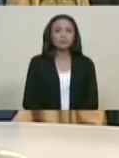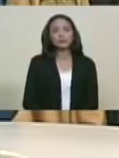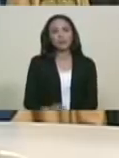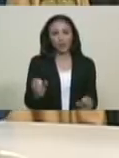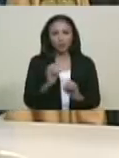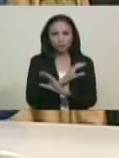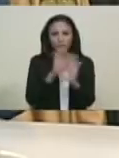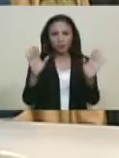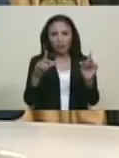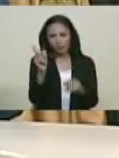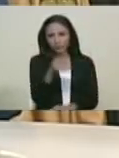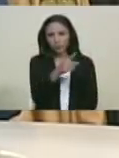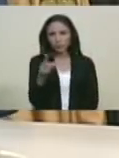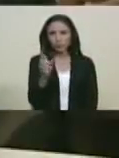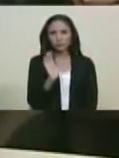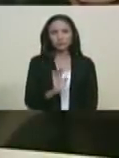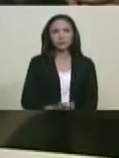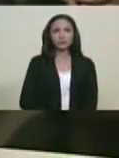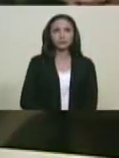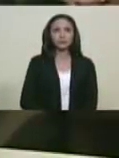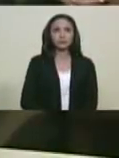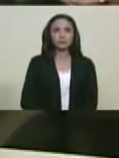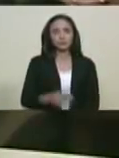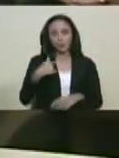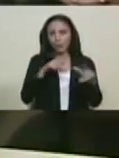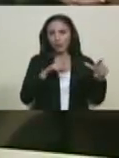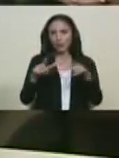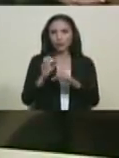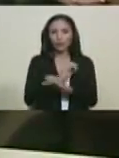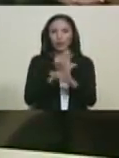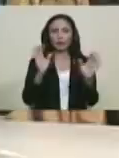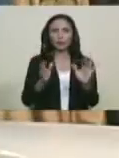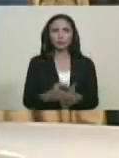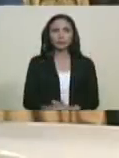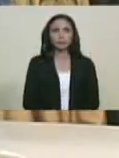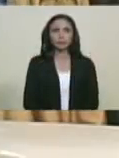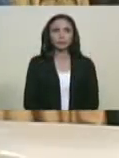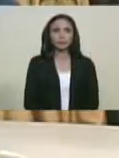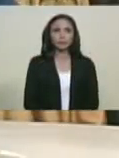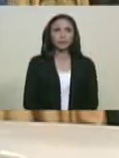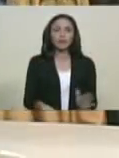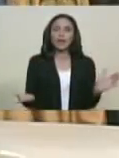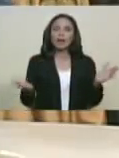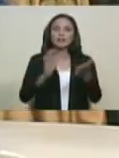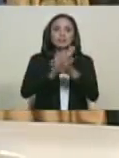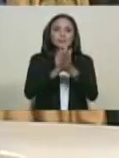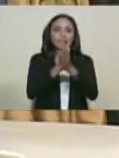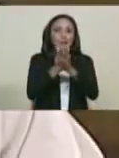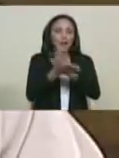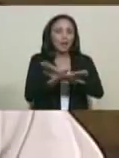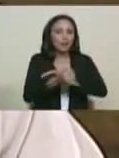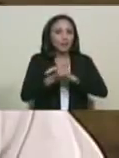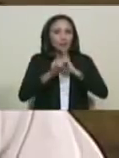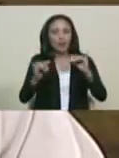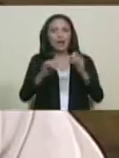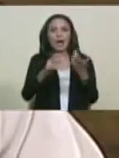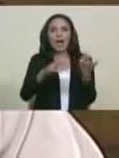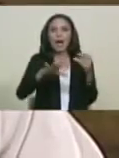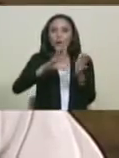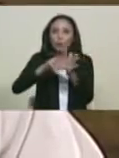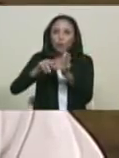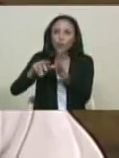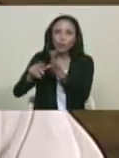claro listo pues para que se acabe la especulación de la moneda venezolana